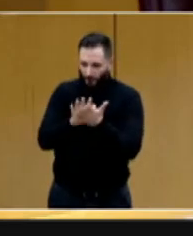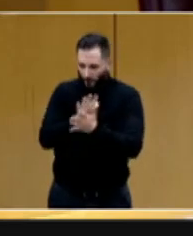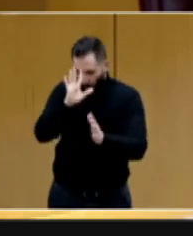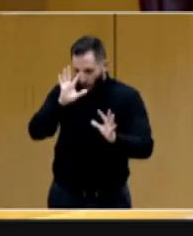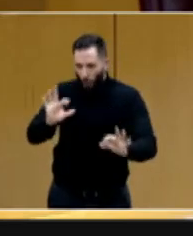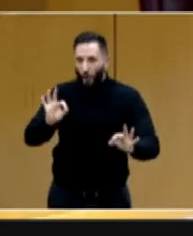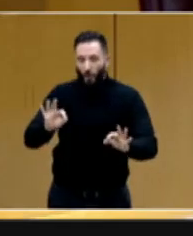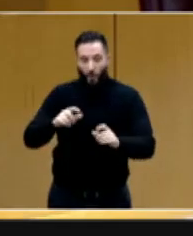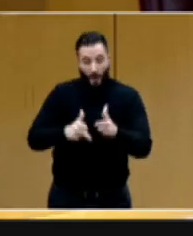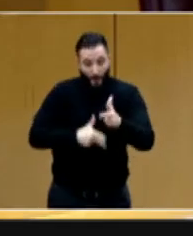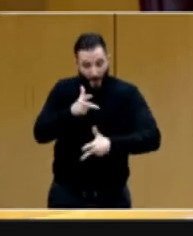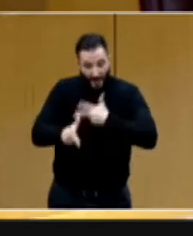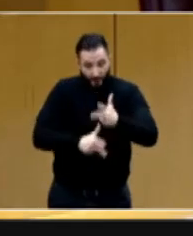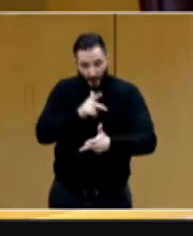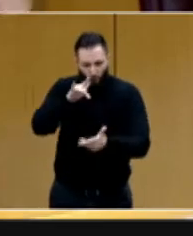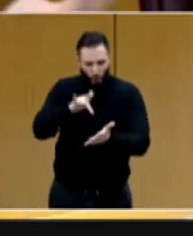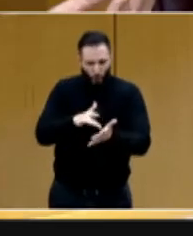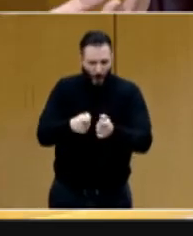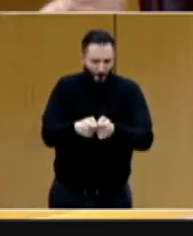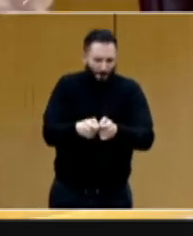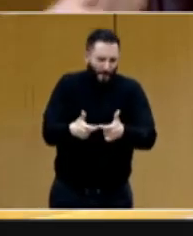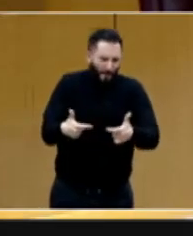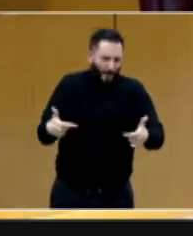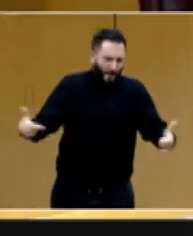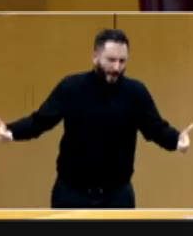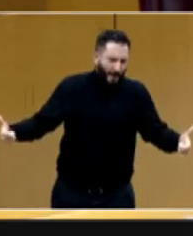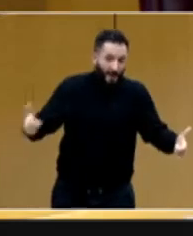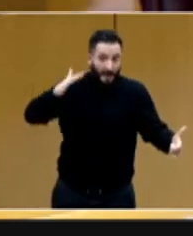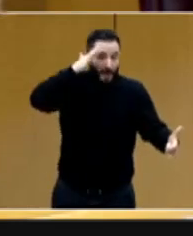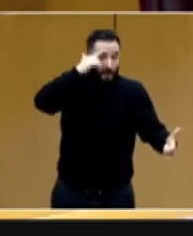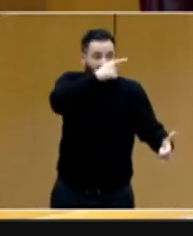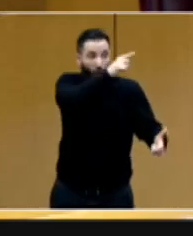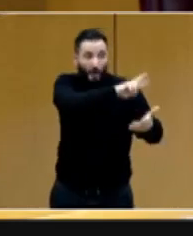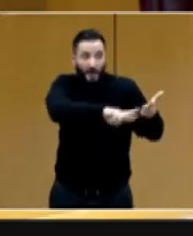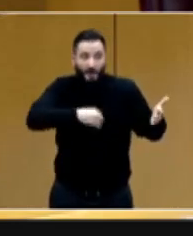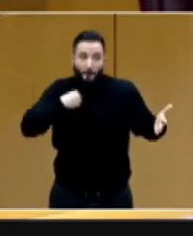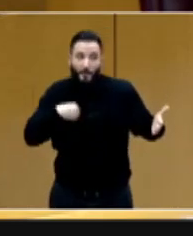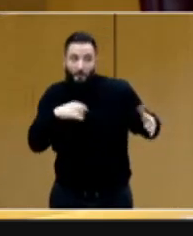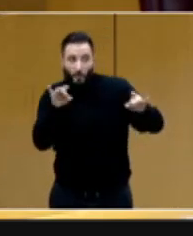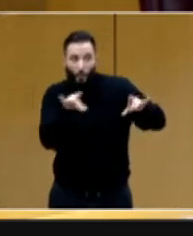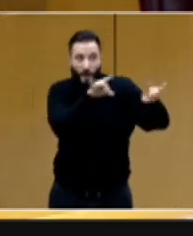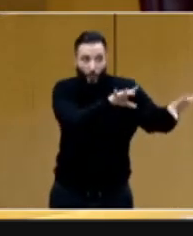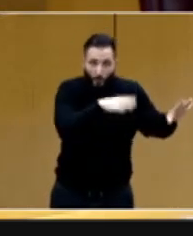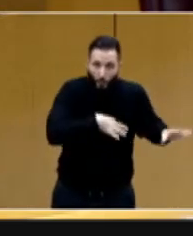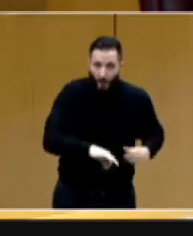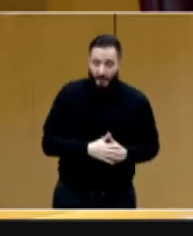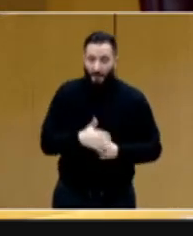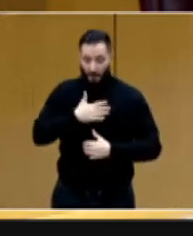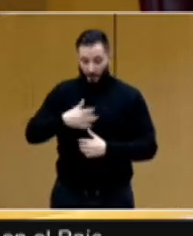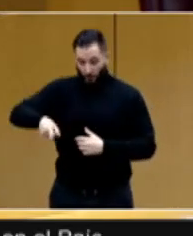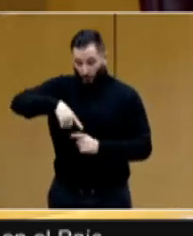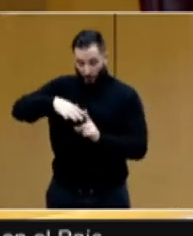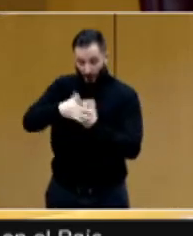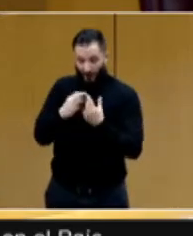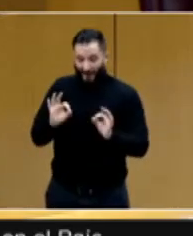Vasco Un aumento exponencial Me imagino que en Galicia pasará lo mismo qué ocurre que nosotros tenemos una situación especial y específica